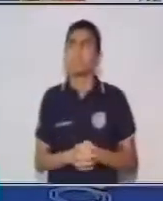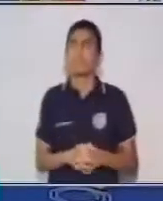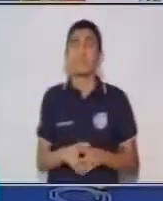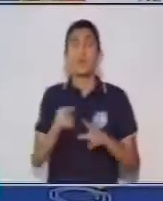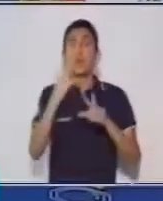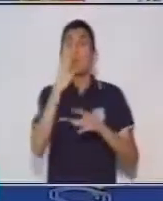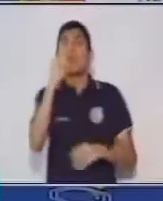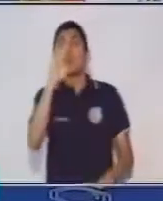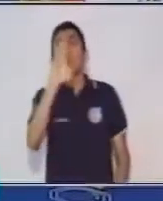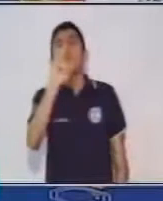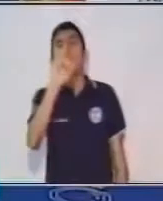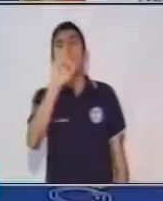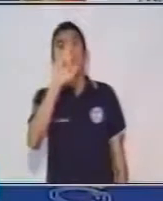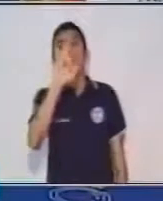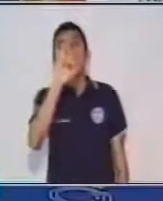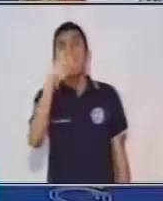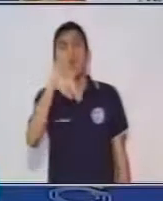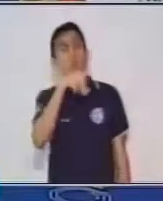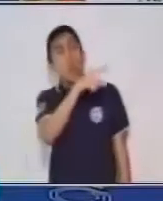Hubieron bebido.